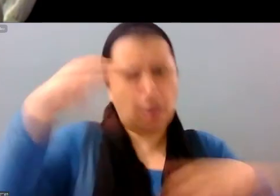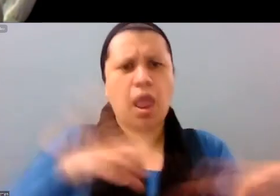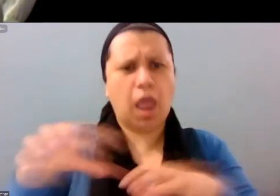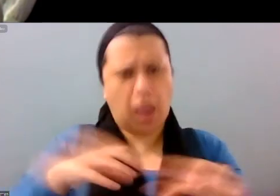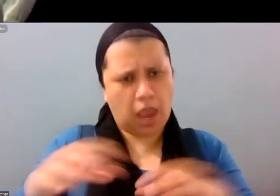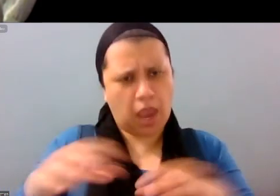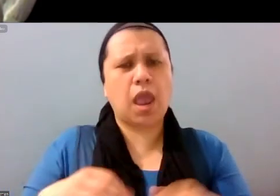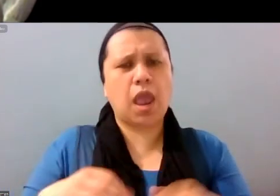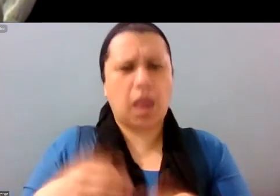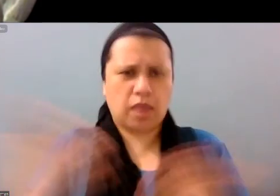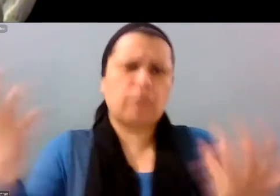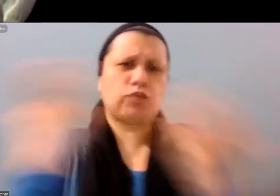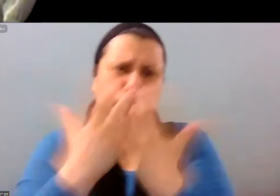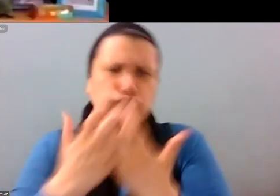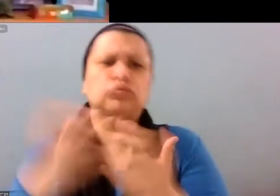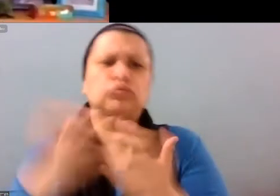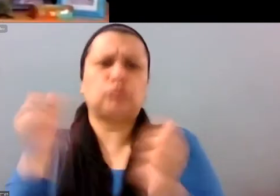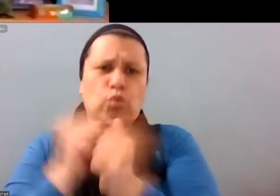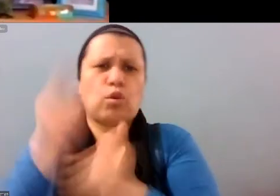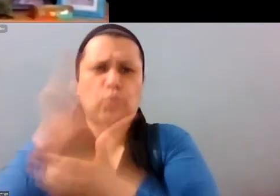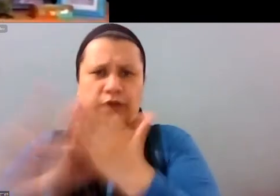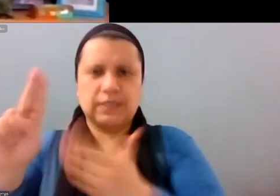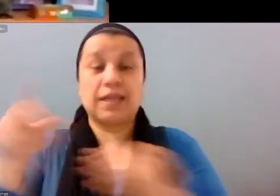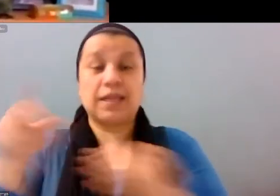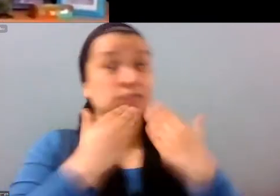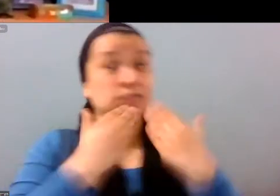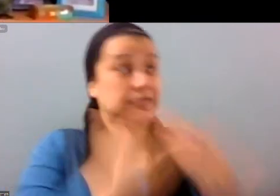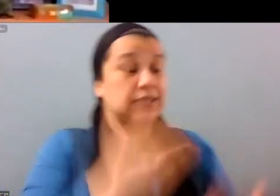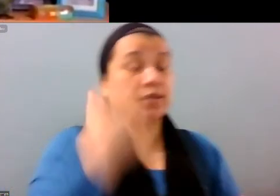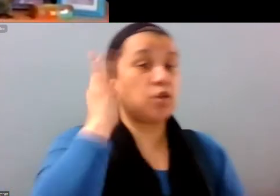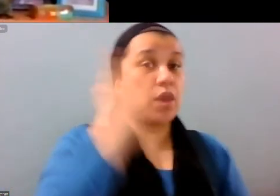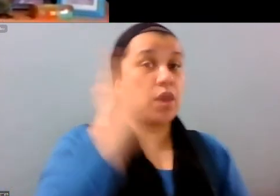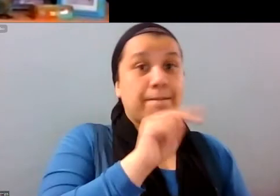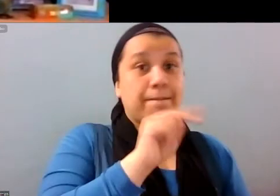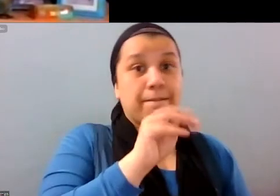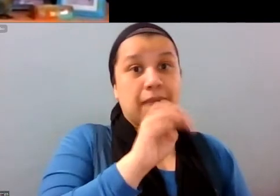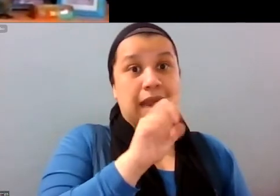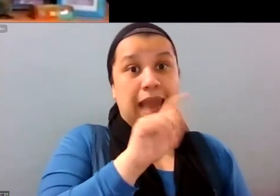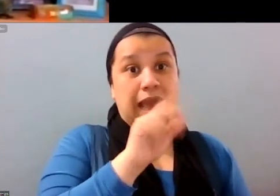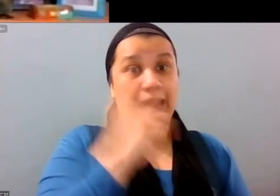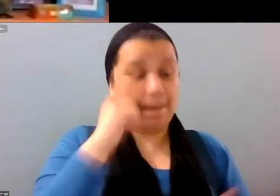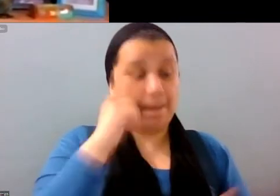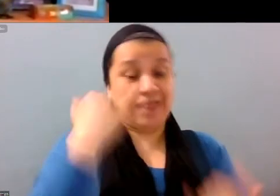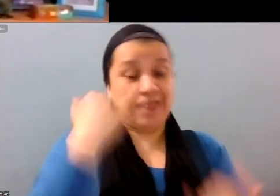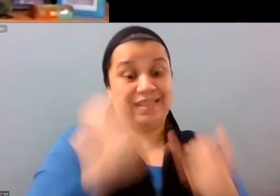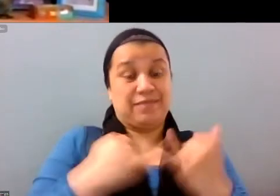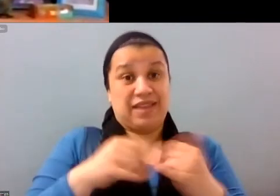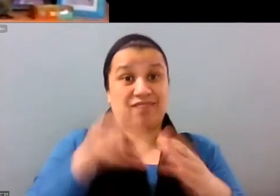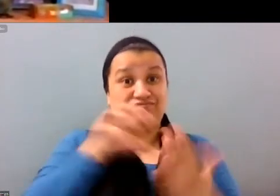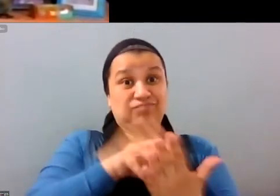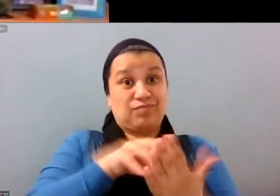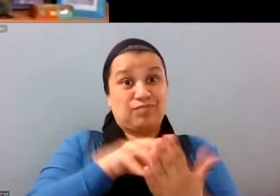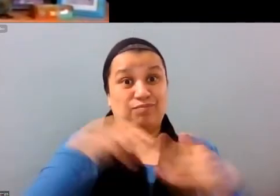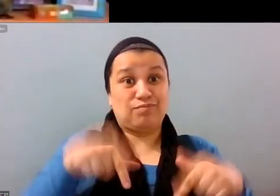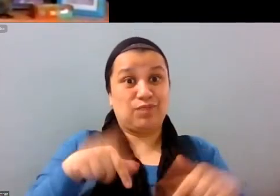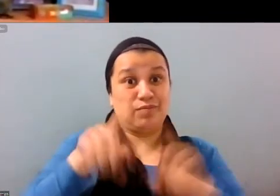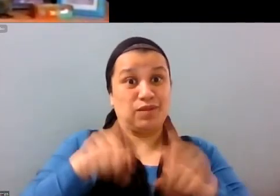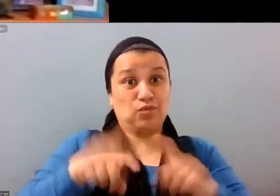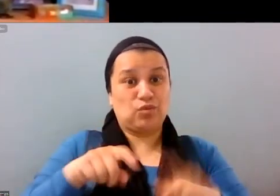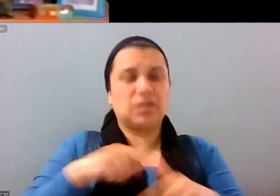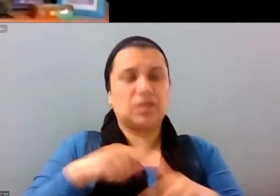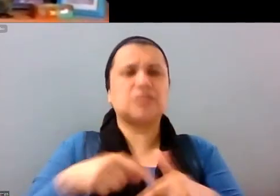la universidad muchas gracias doña Melania y brevemente para cerrar con este bloque este don Rodrigo como